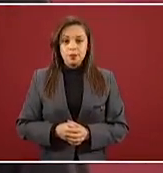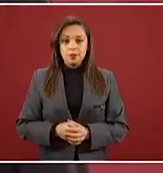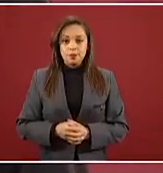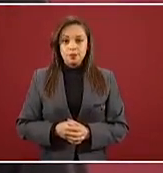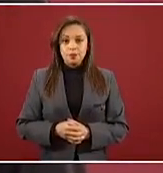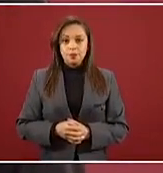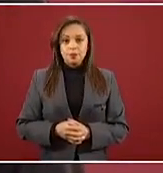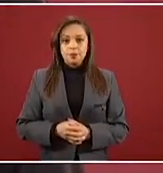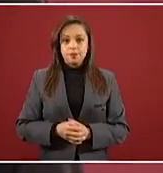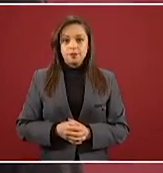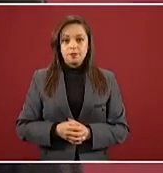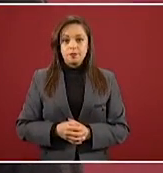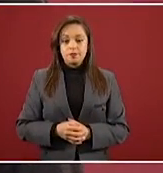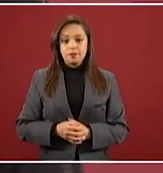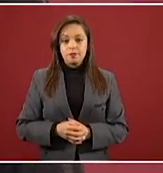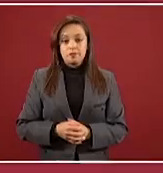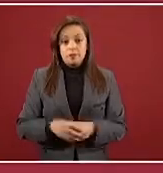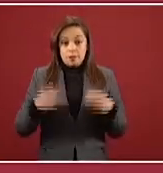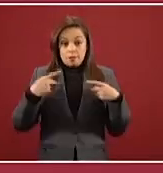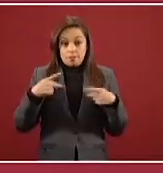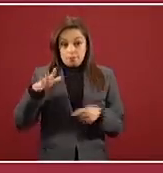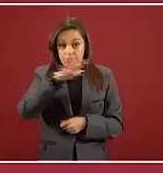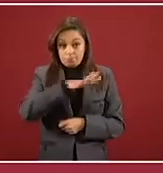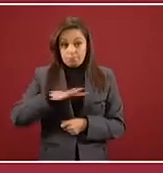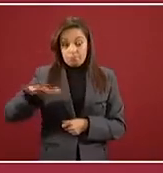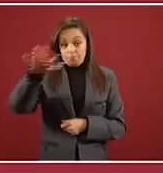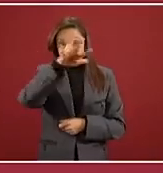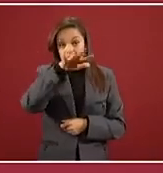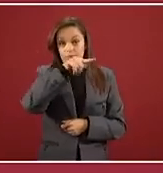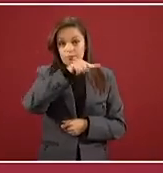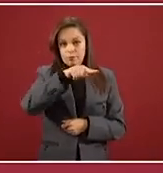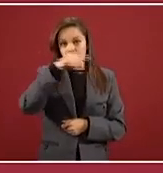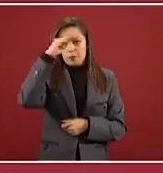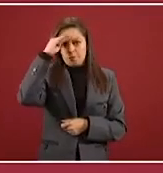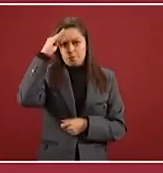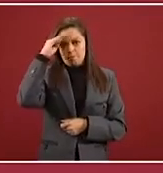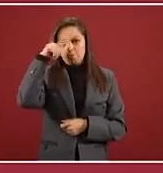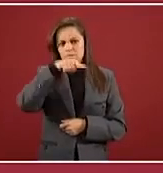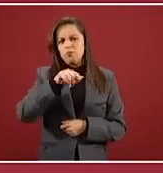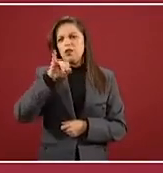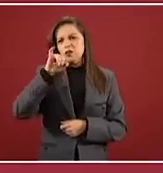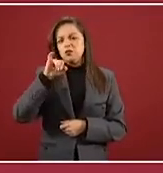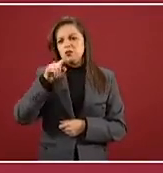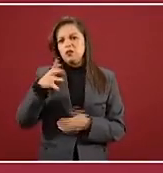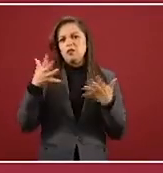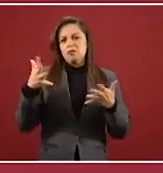los ciudadanos quieren que se inicien procesos